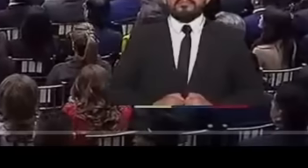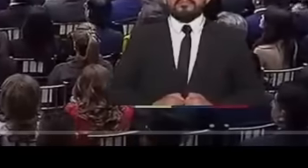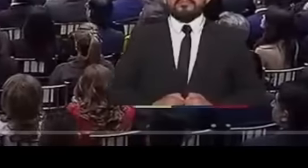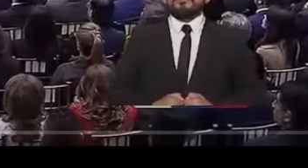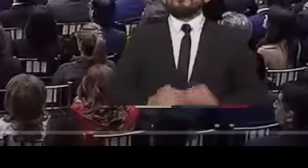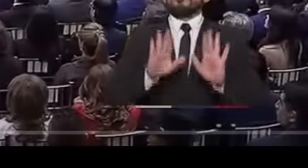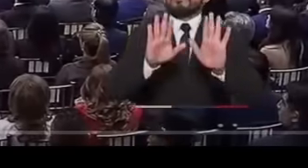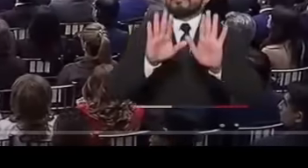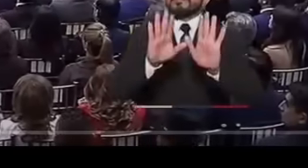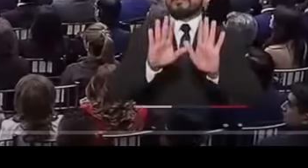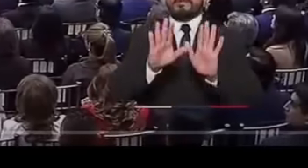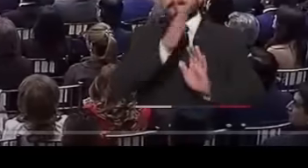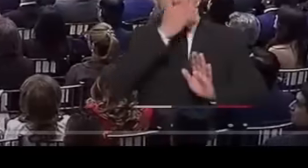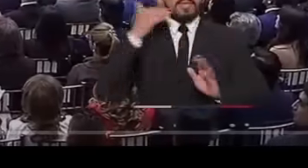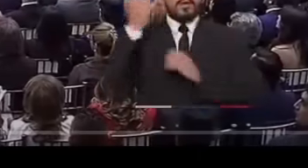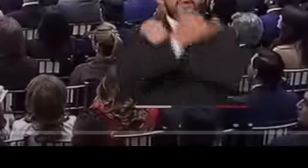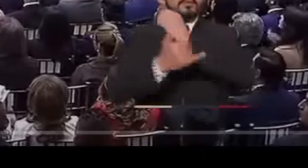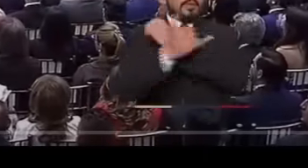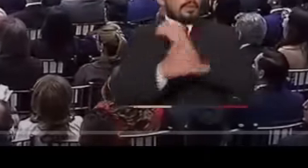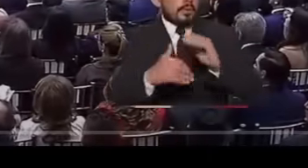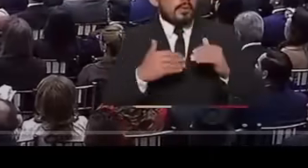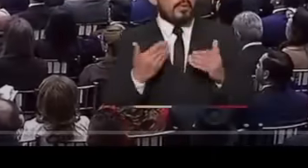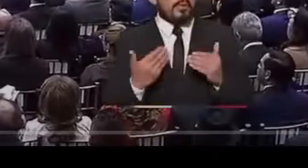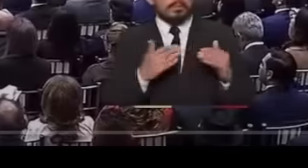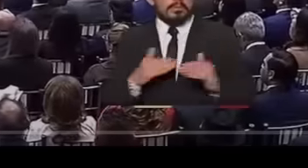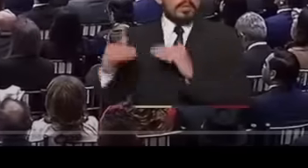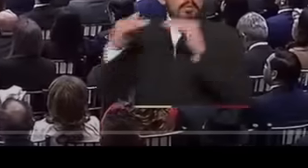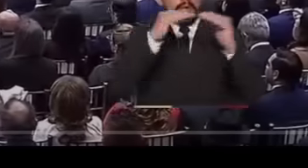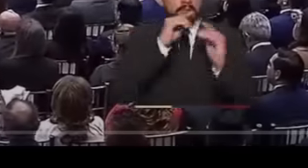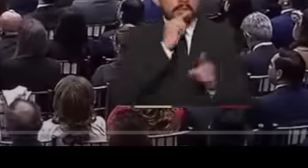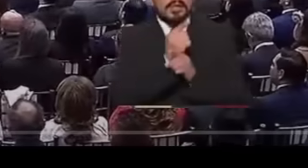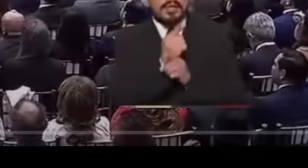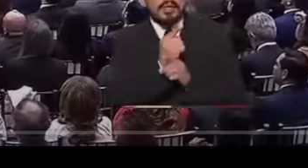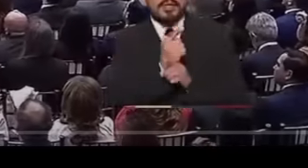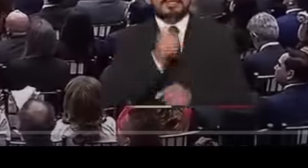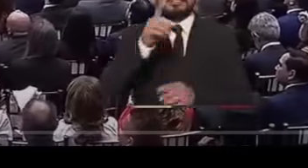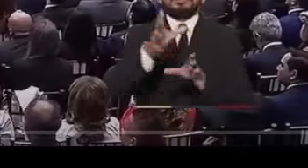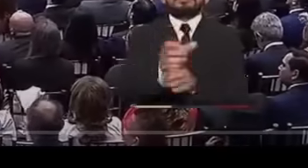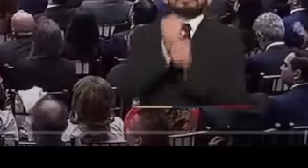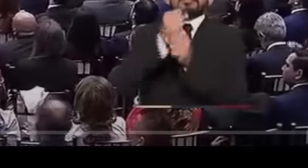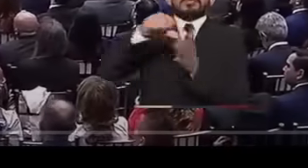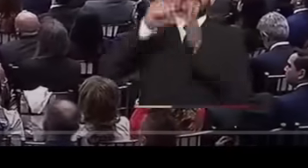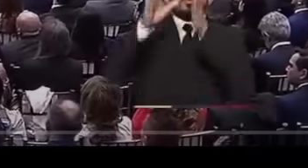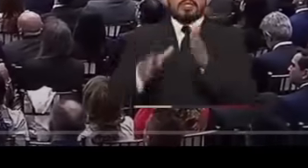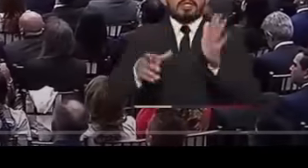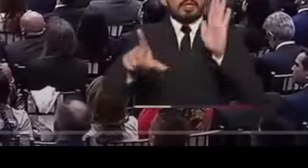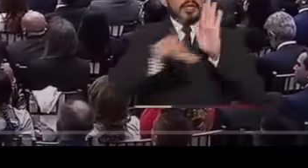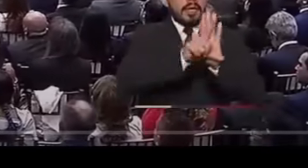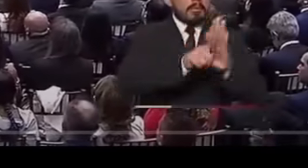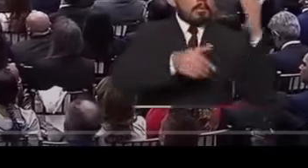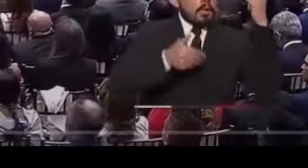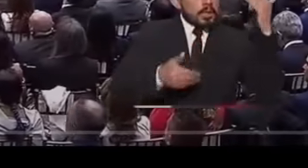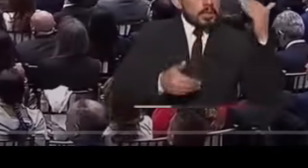Y para ser un mejor país y consolidar una democracia, se requiere de seguridad ciudadana, jurídica y